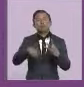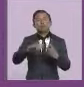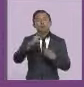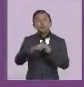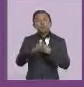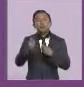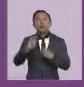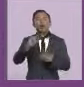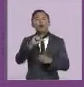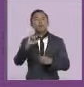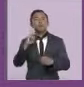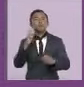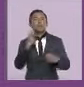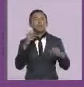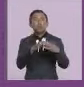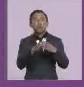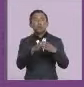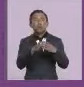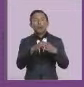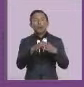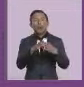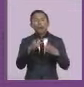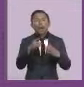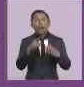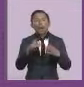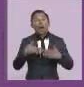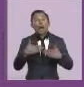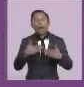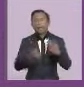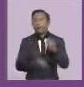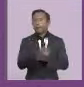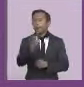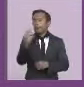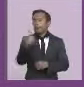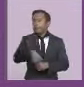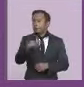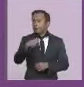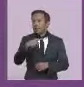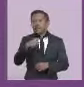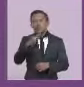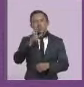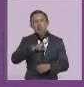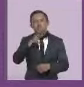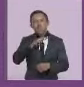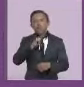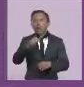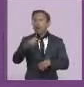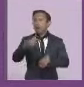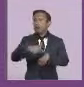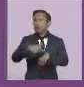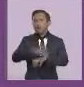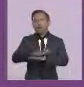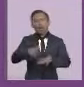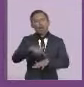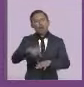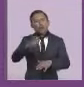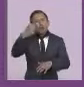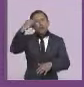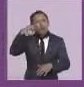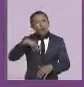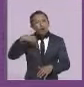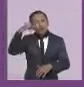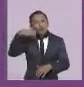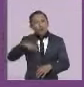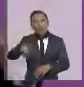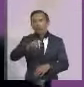fallado a los mexicanos, es tiempo ya de cambiar y correr a todos los flojos decía yo, otra del gobierno,